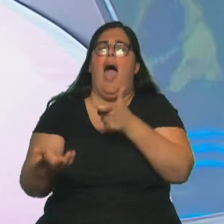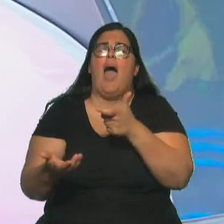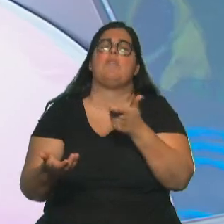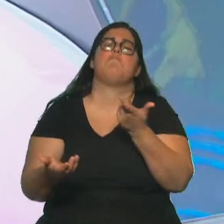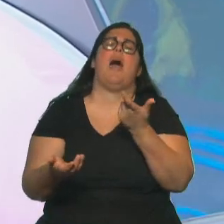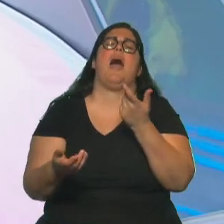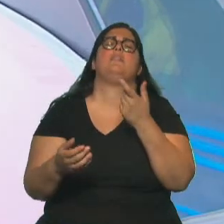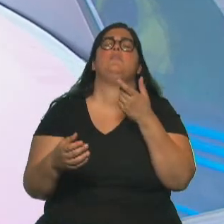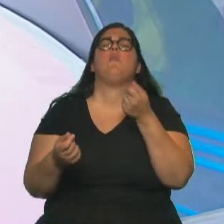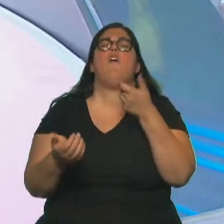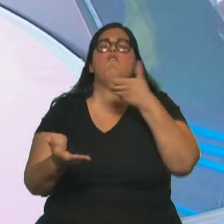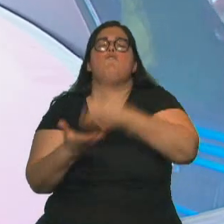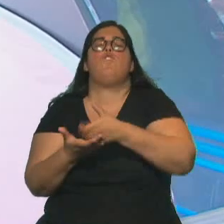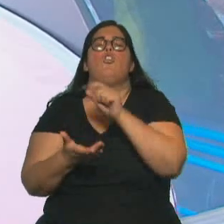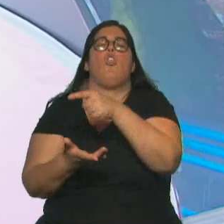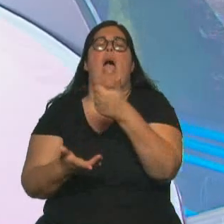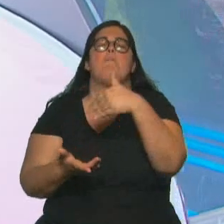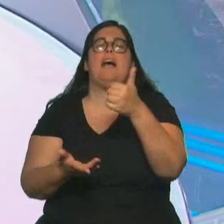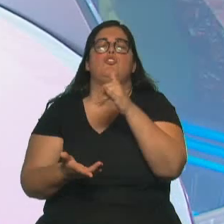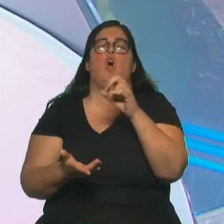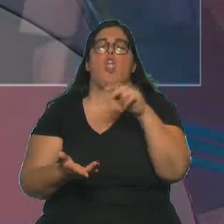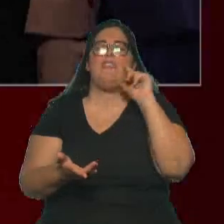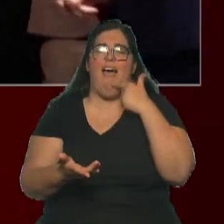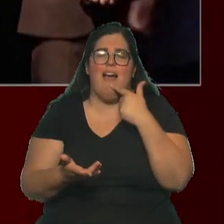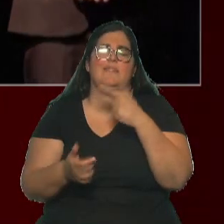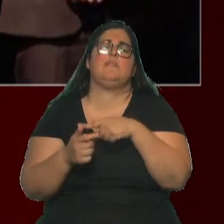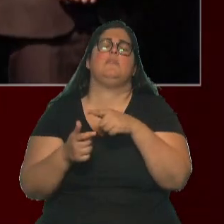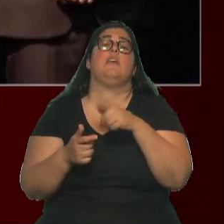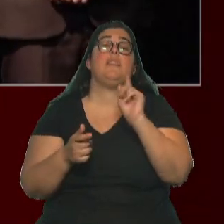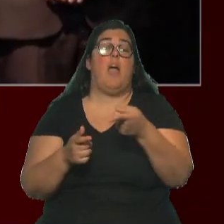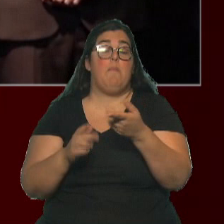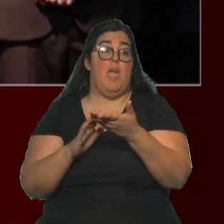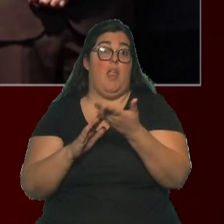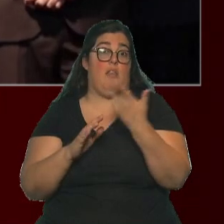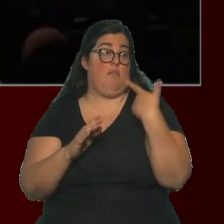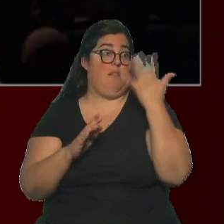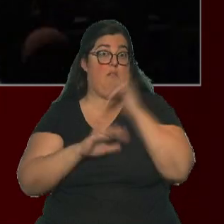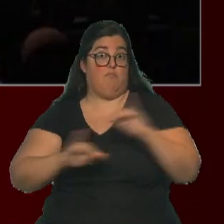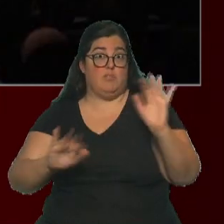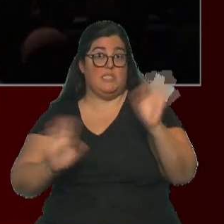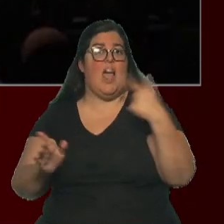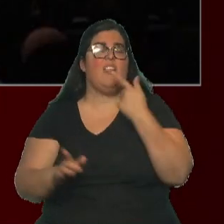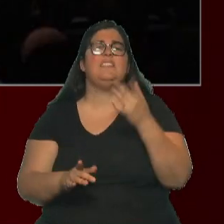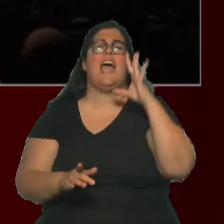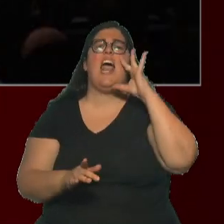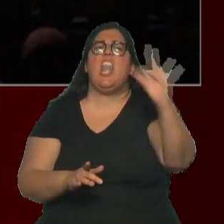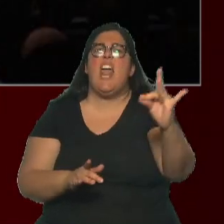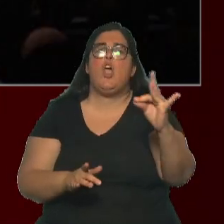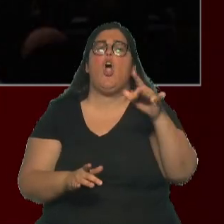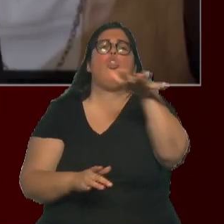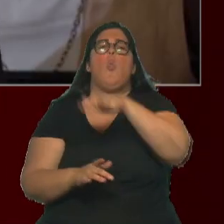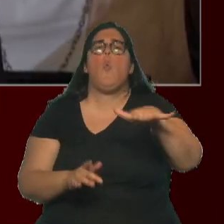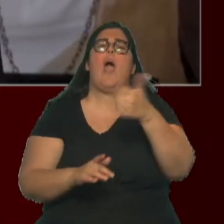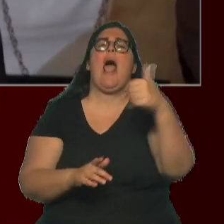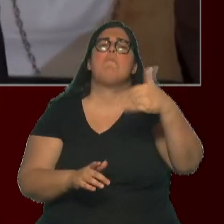de Amazonia. De hecho, se conoció en las últimas horas que el 2021 fue récord de deforestación en la Amazonia, así que